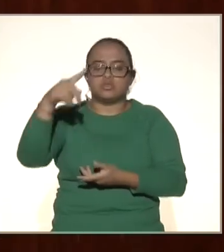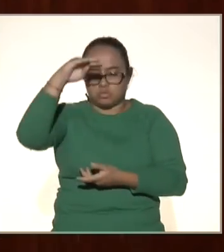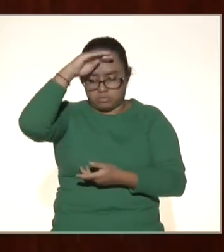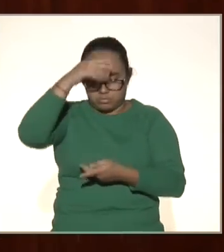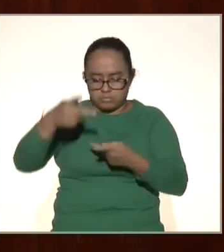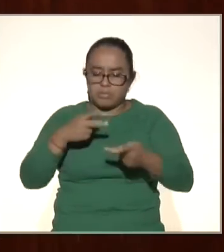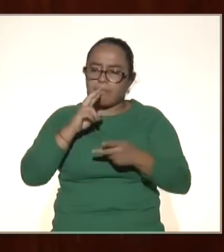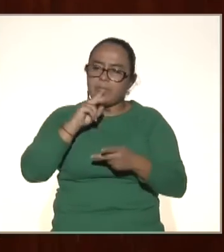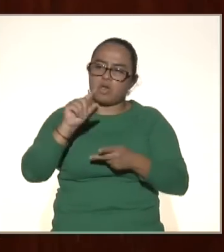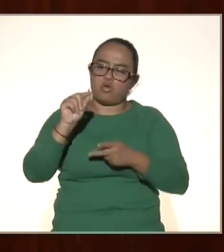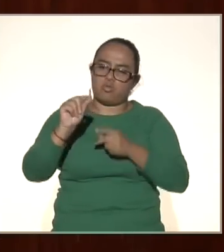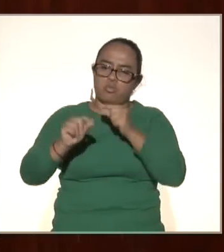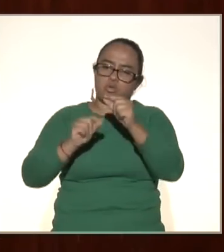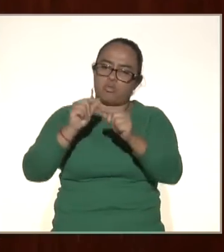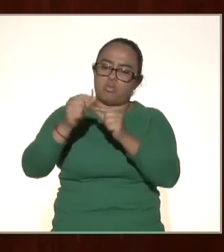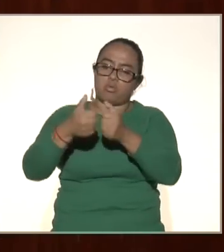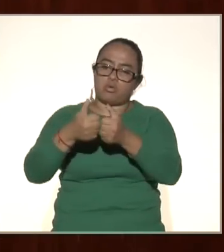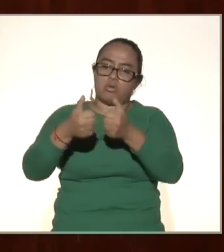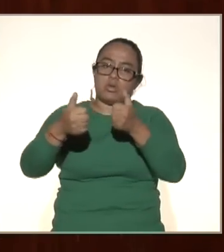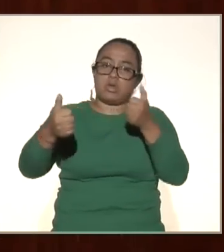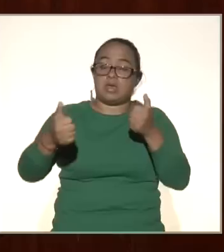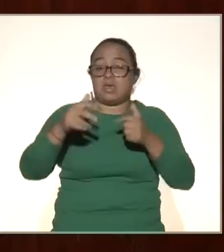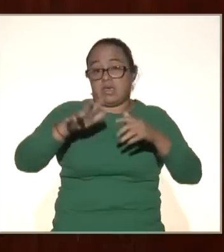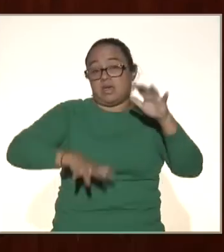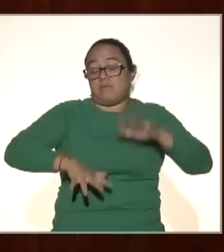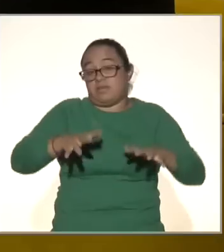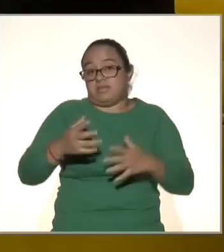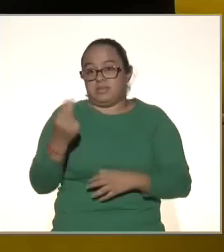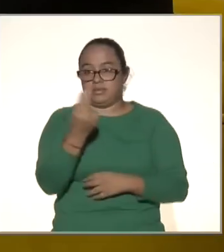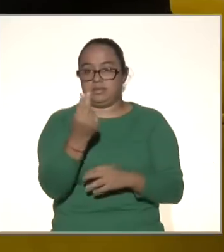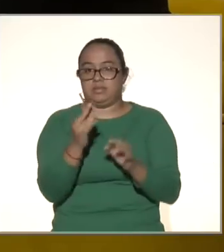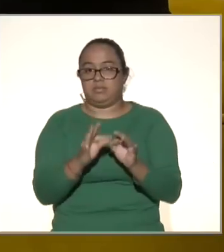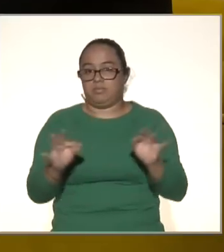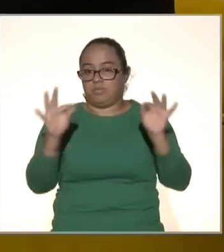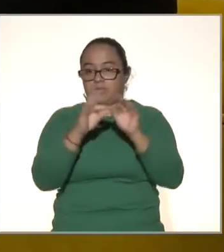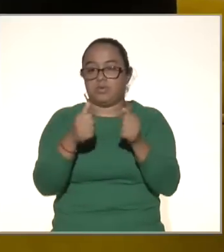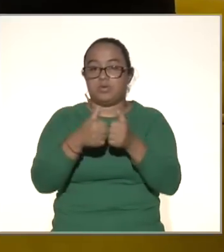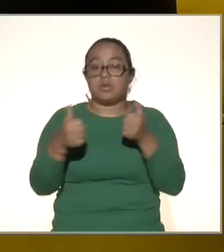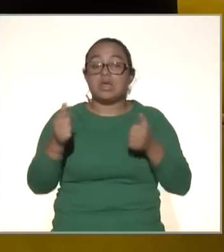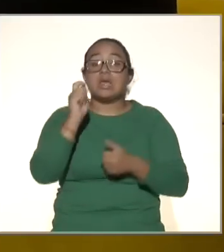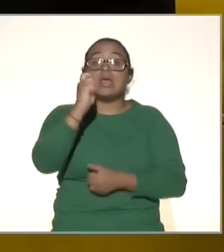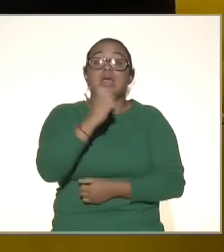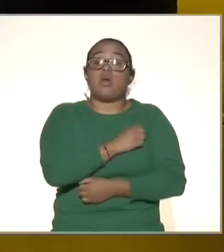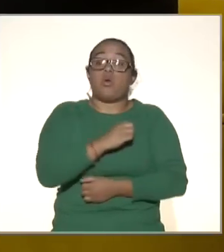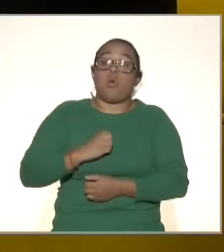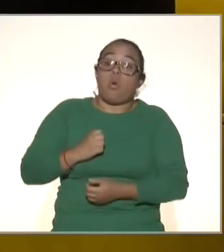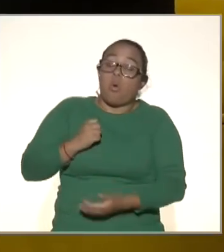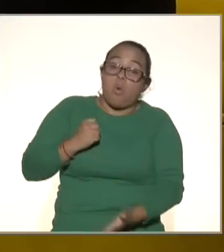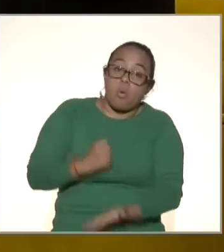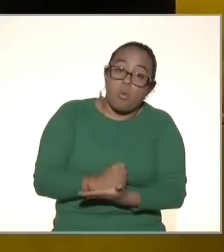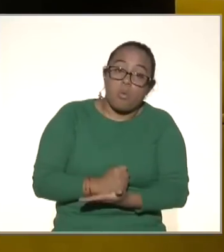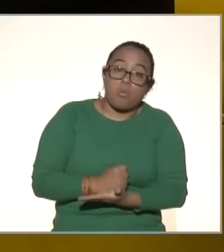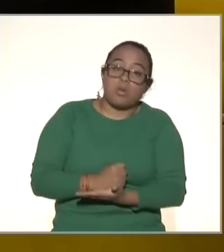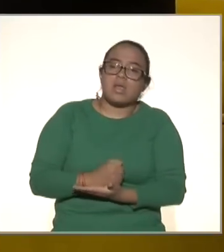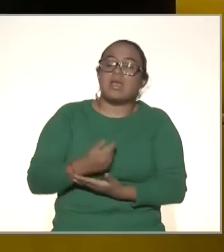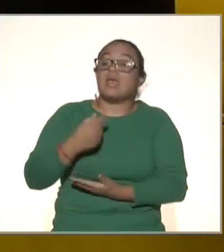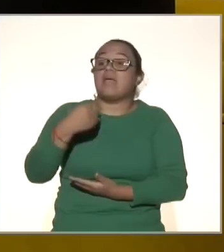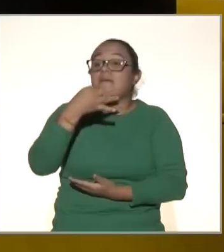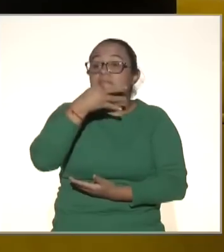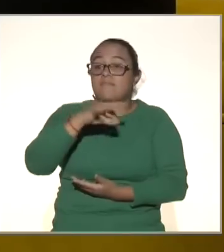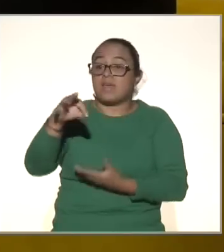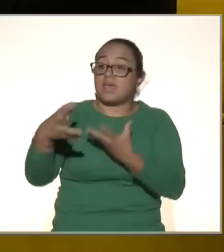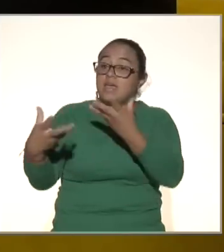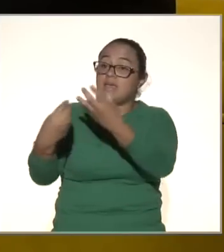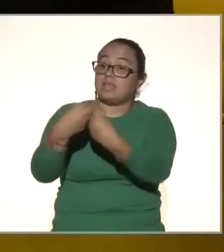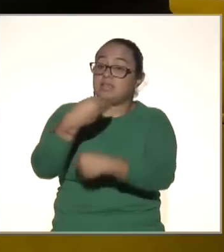tomar distancia y a veces es necesario, ¿no? No creo que sea obligatorio el pasar las fiestas decembrinas con